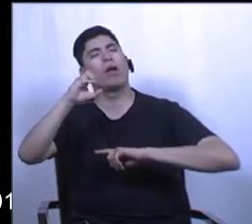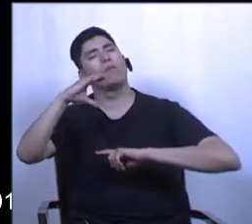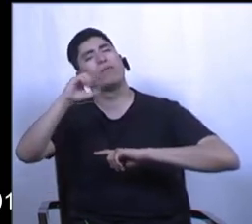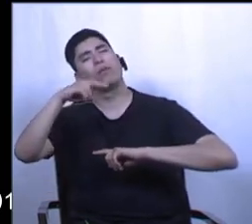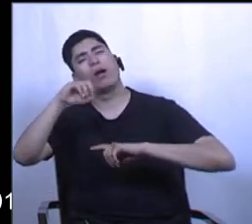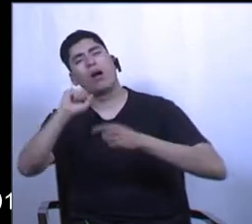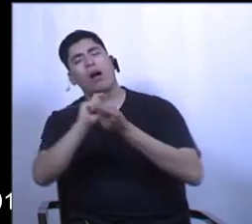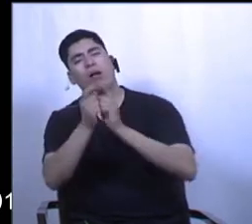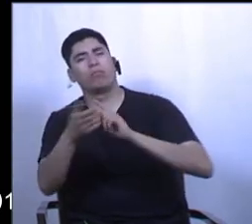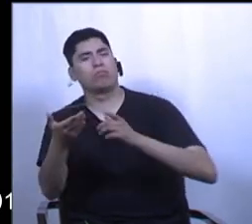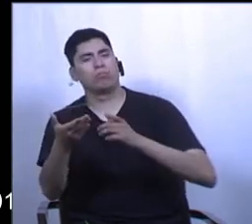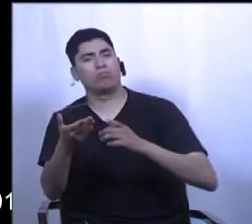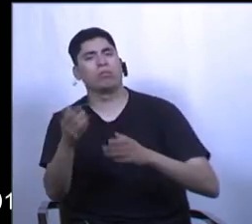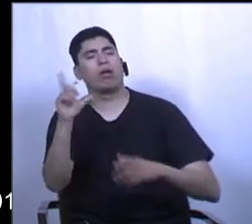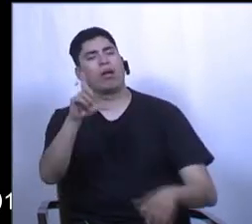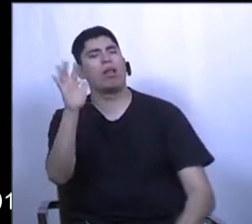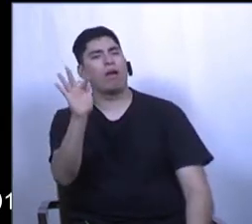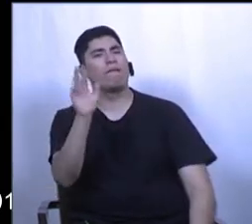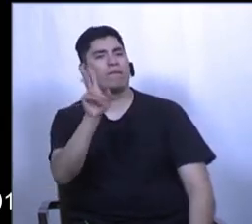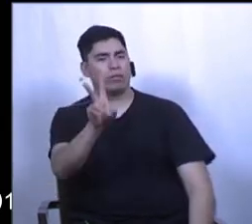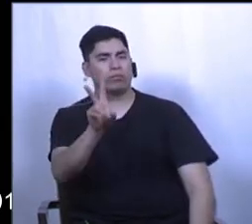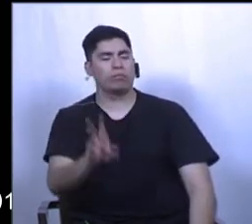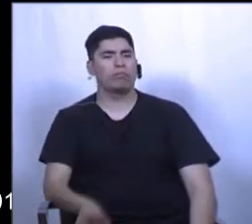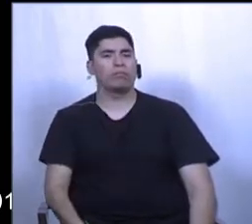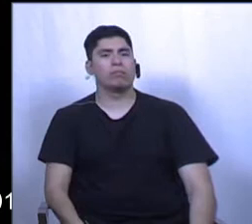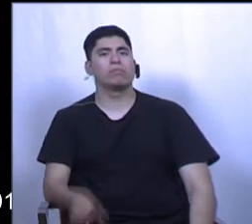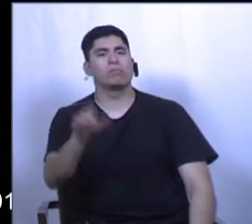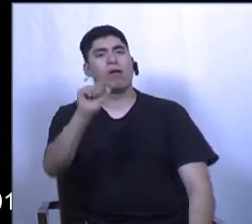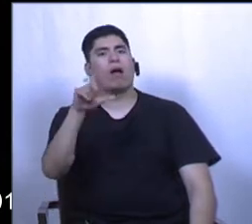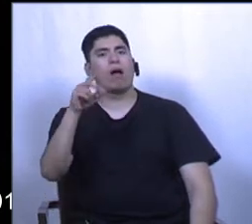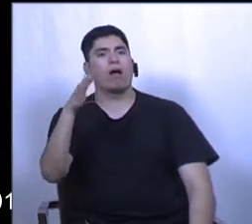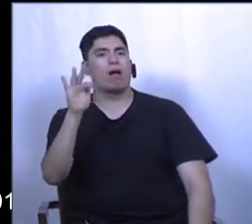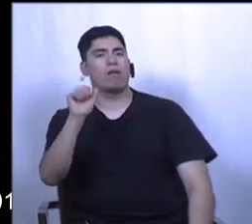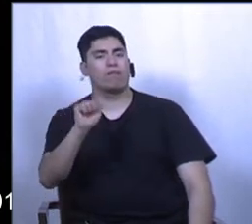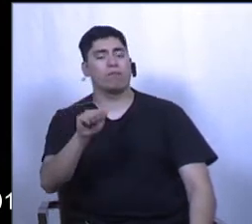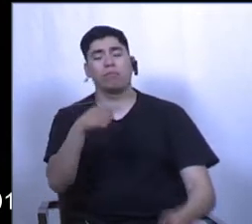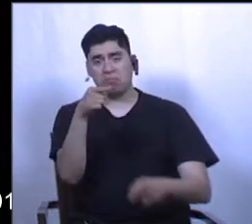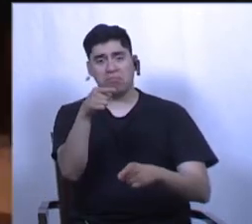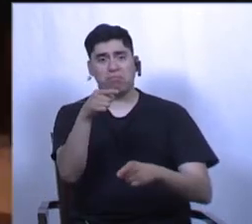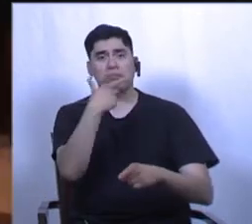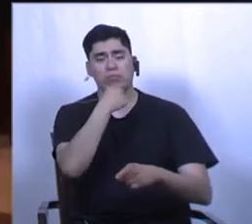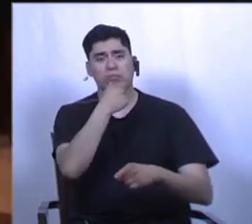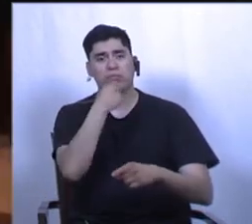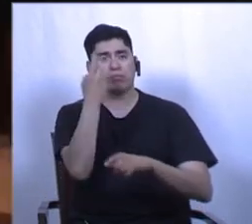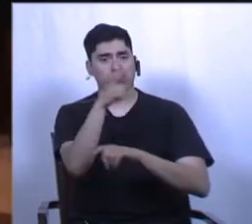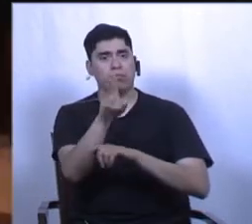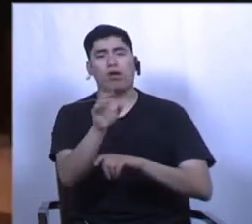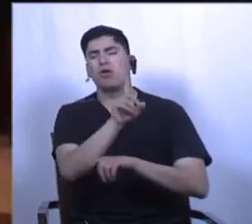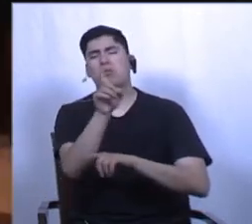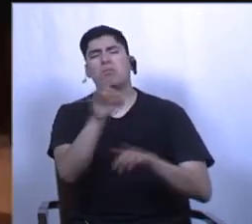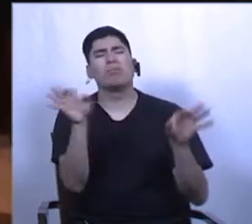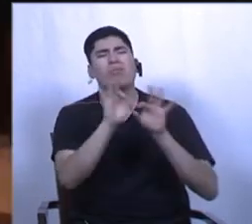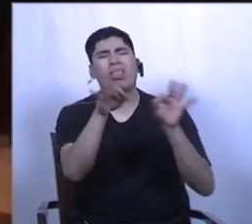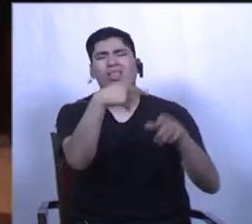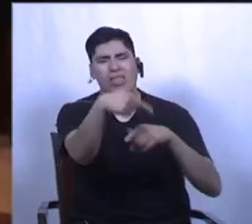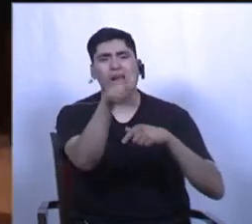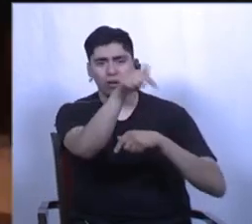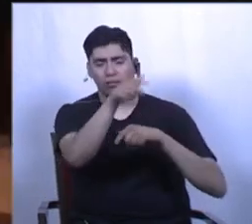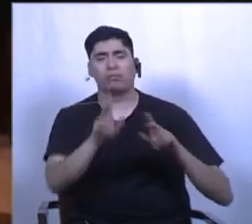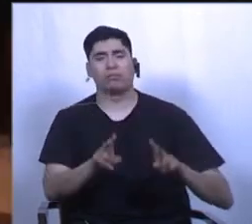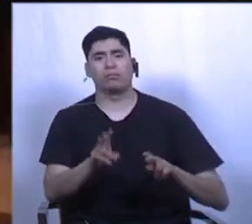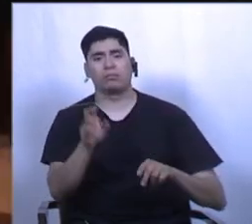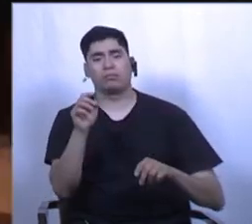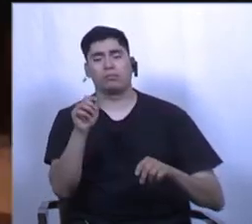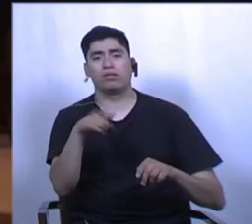del ELF2 alfa. Y eso es lo que queríamos ver. No voy a dar muchos detalles acá. Les quiero mostrar que